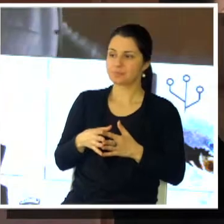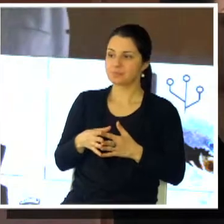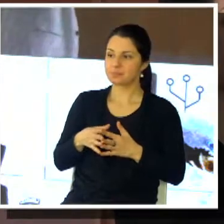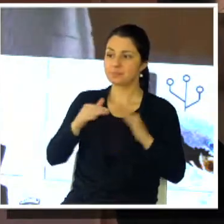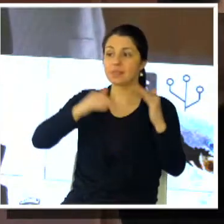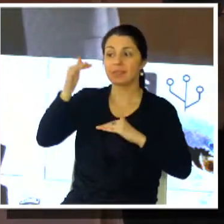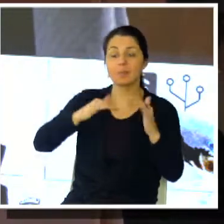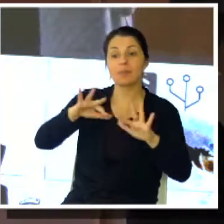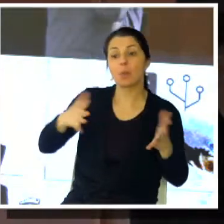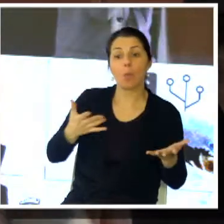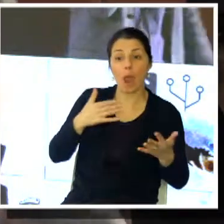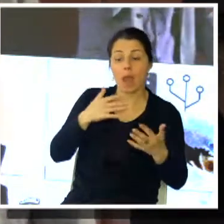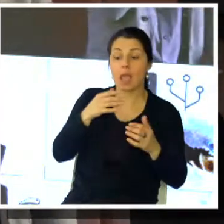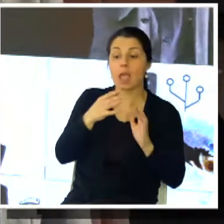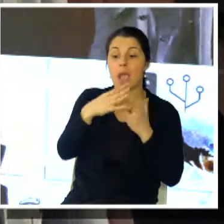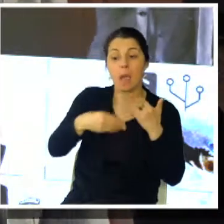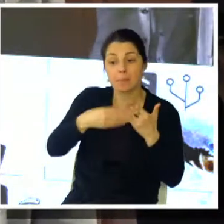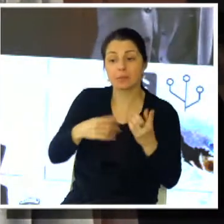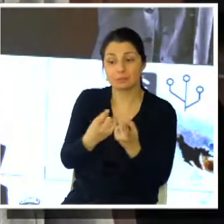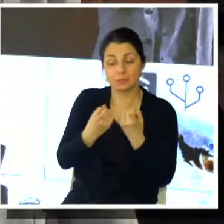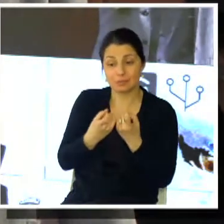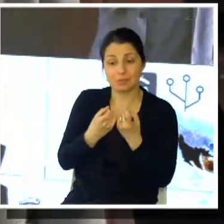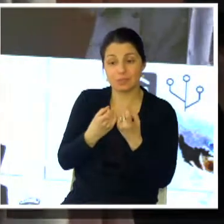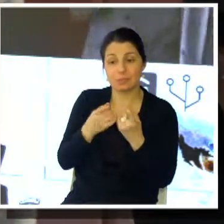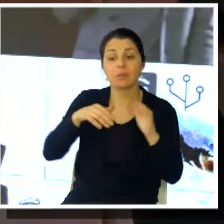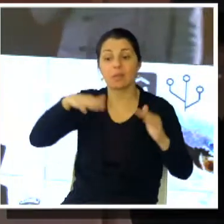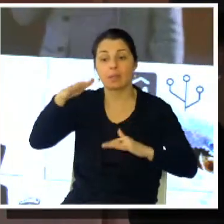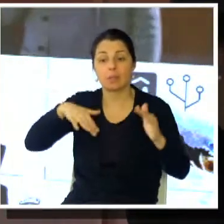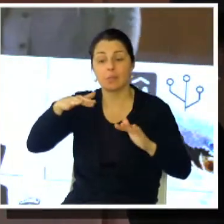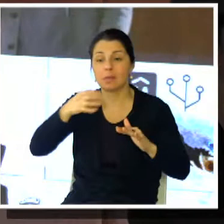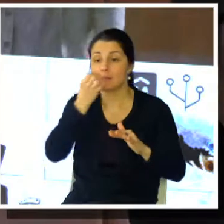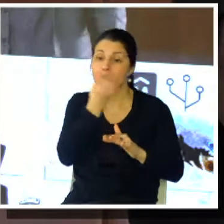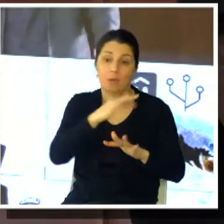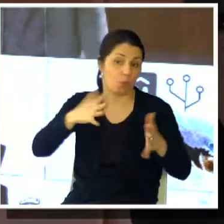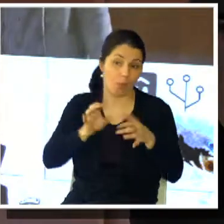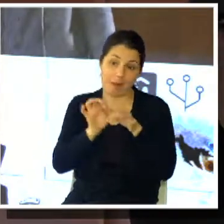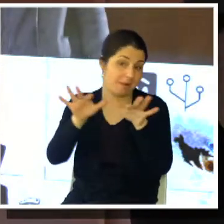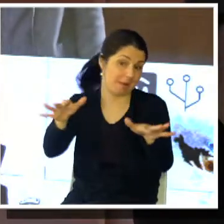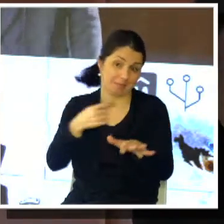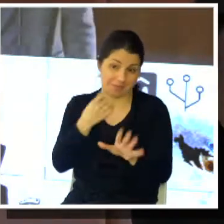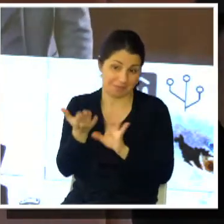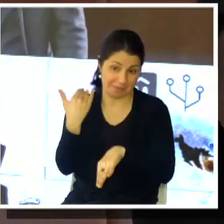Dependiendo de cuál sea la aplicación, dependerá cuál es la red que sea más